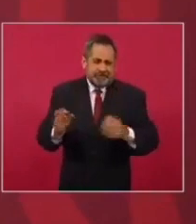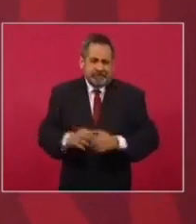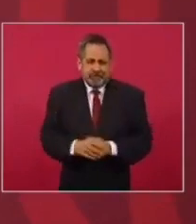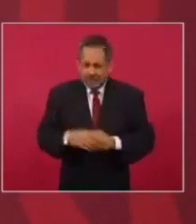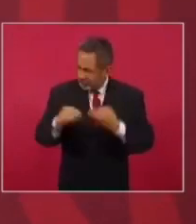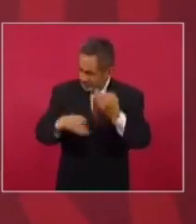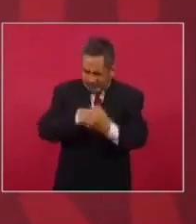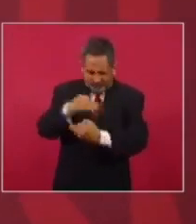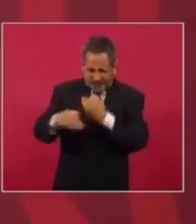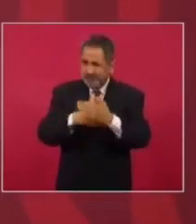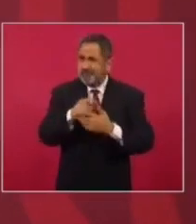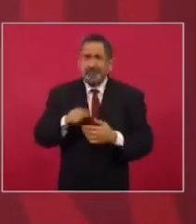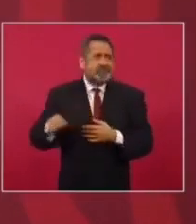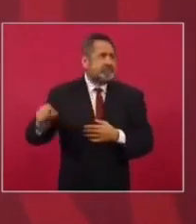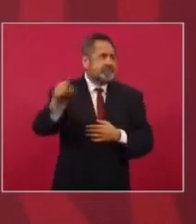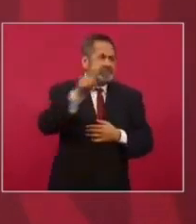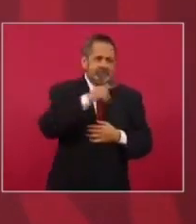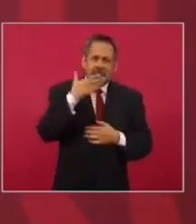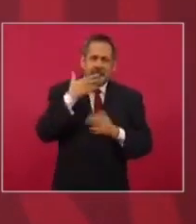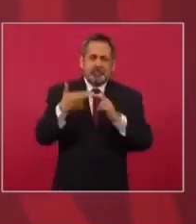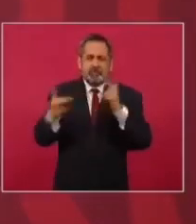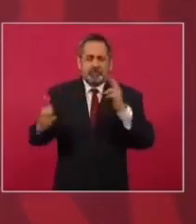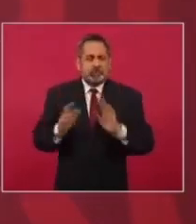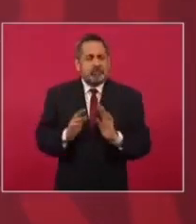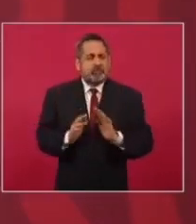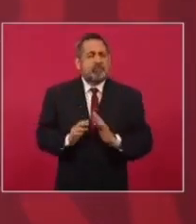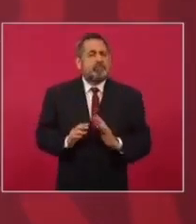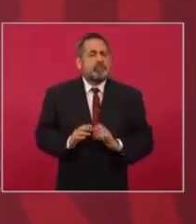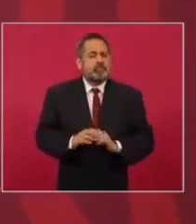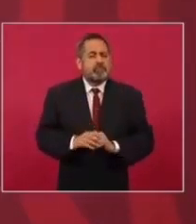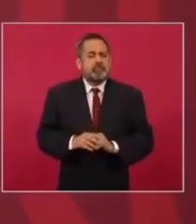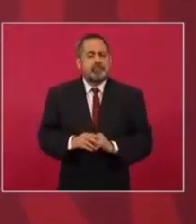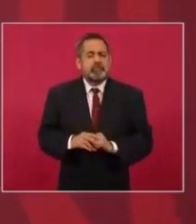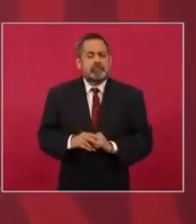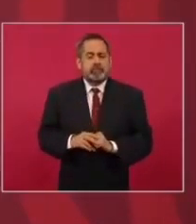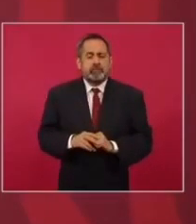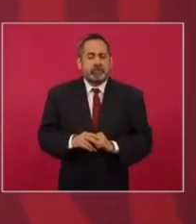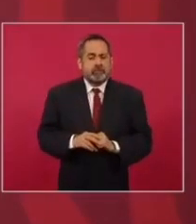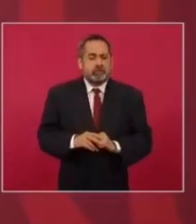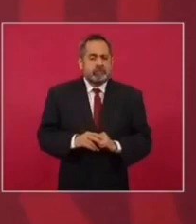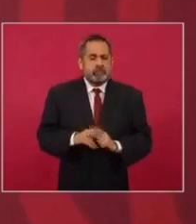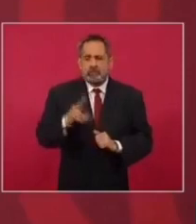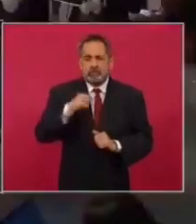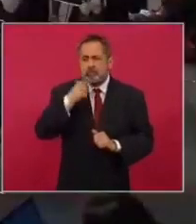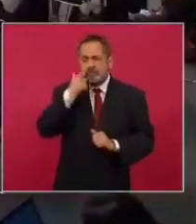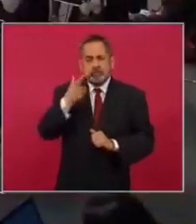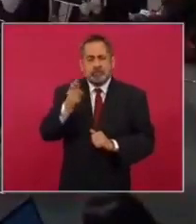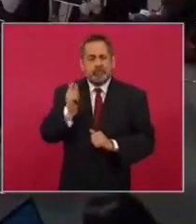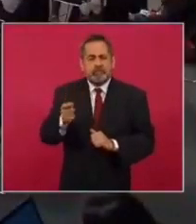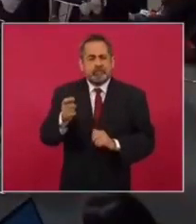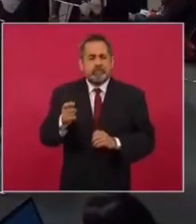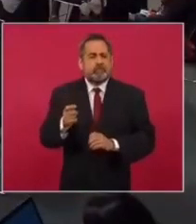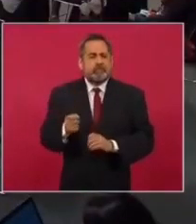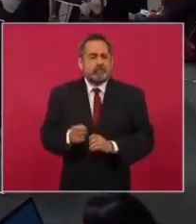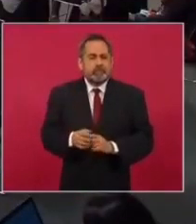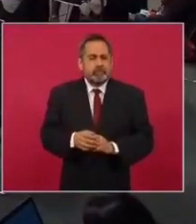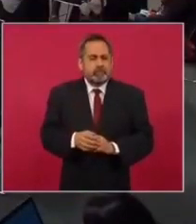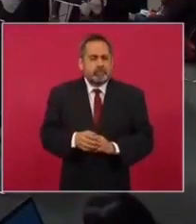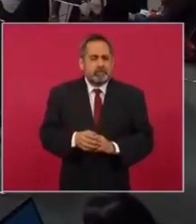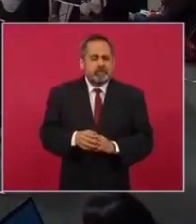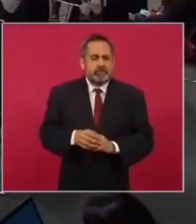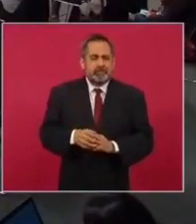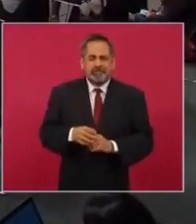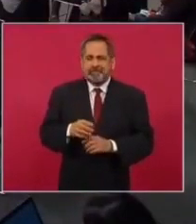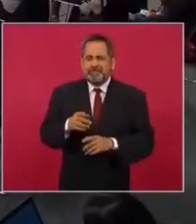con todos y no queremos este sede mi